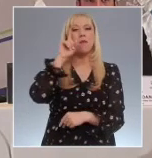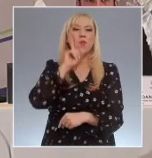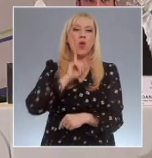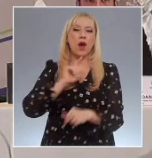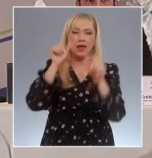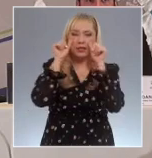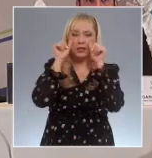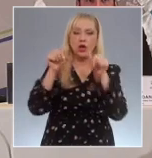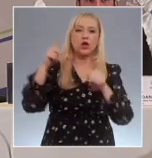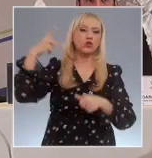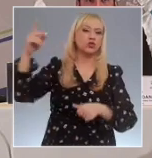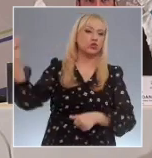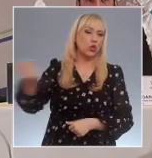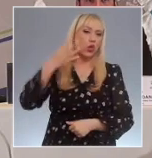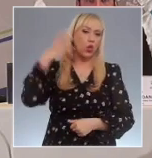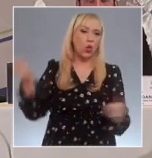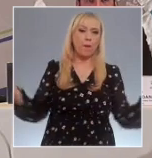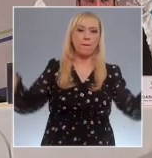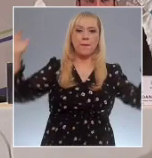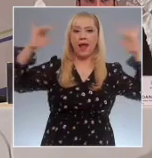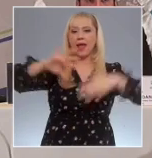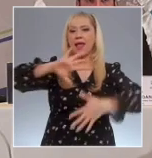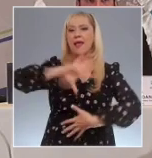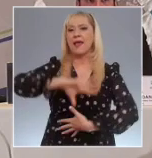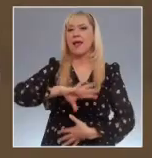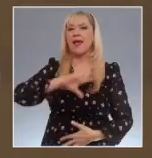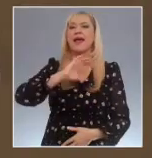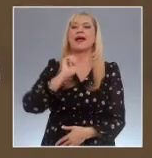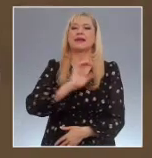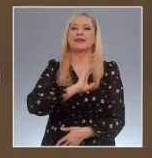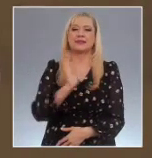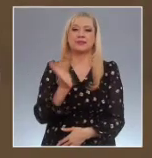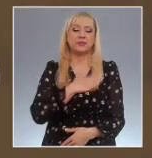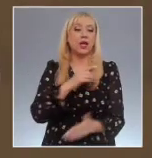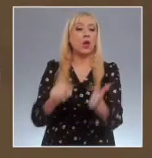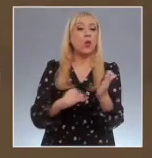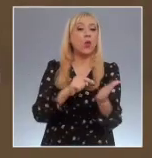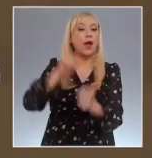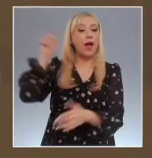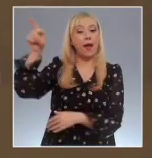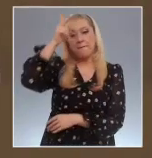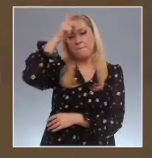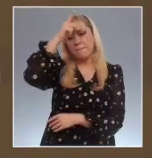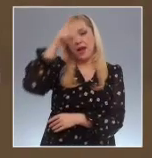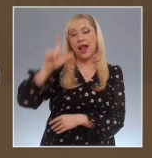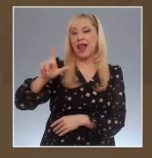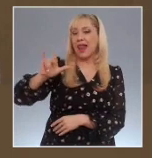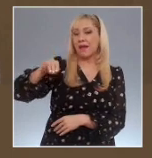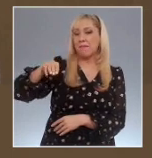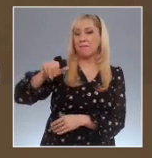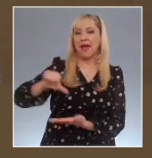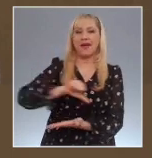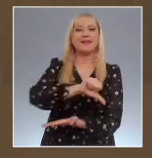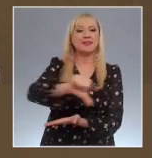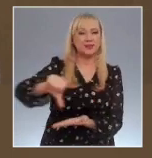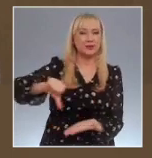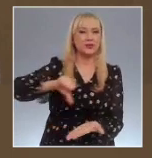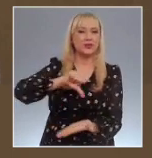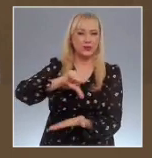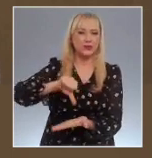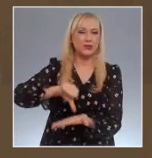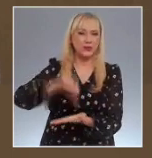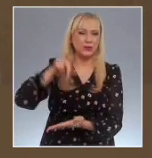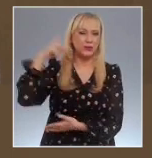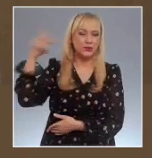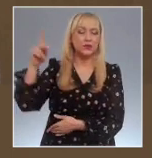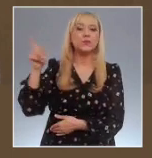su 21ª edición, realizada en Lima, Perú. El ministro Luis María Aguilar Morales acudió a la recepción en